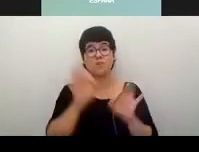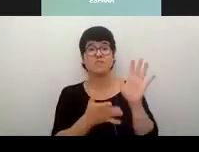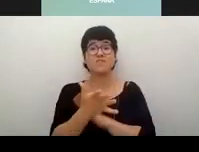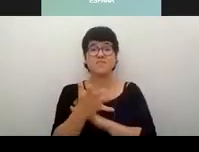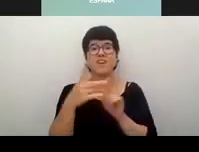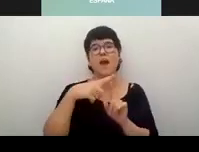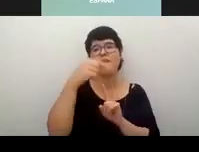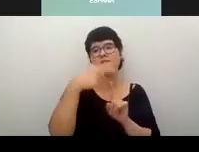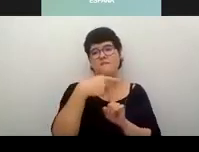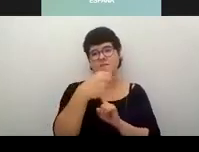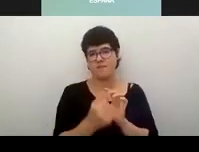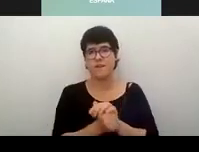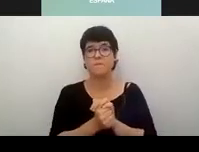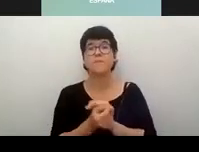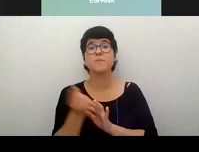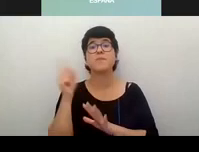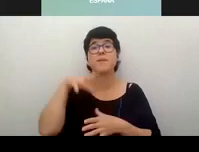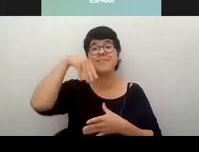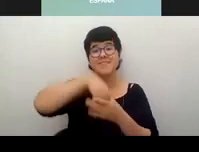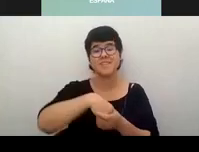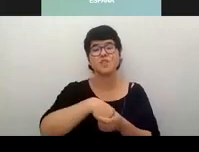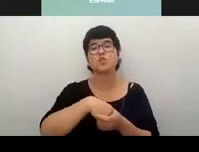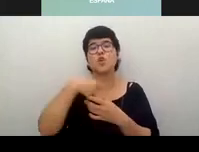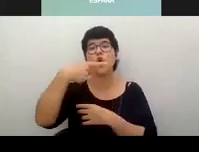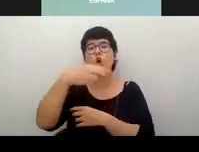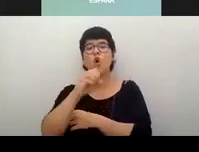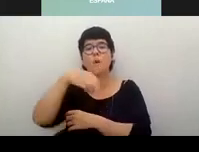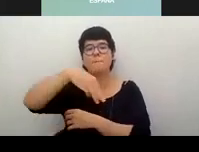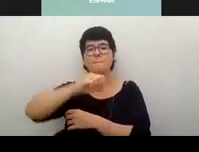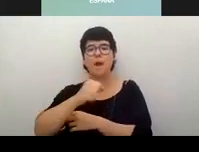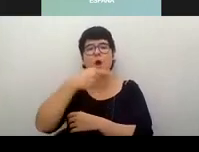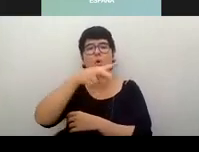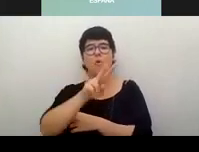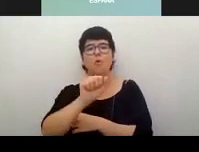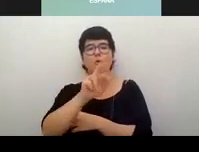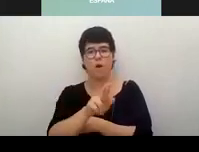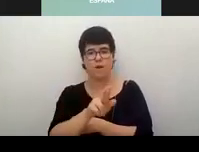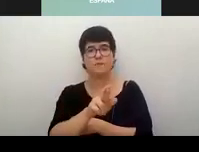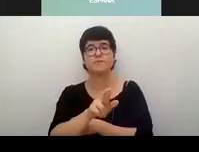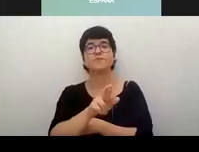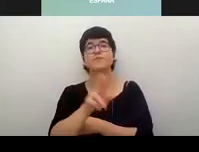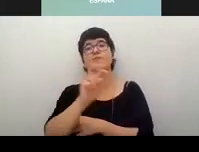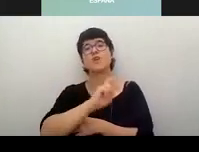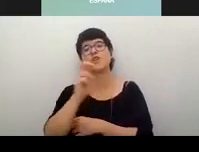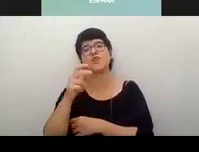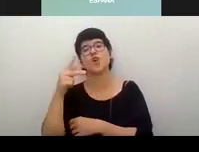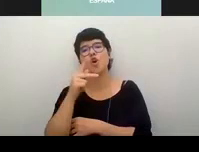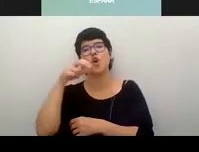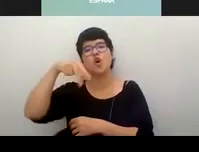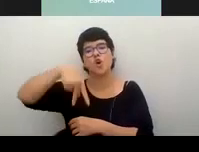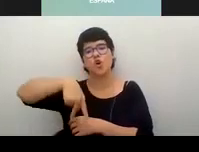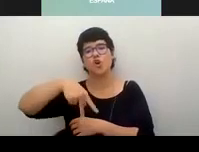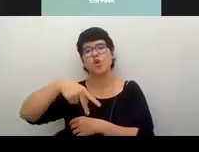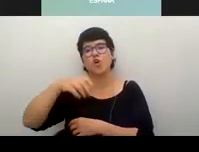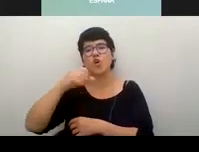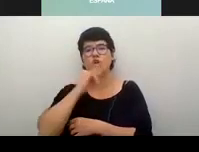el Fiberbus también contiene goma guar y harina de coñac, de glucomanano de coñac, que serían otros dos